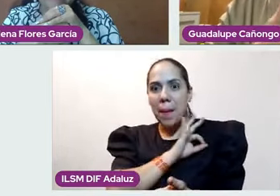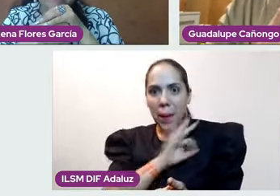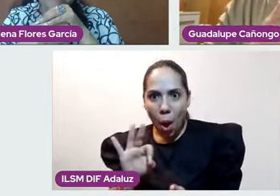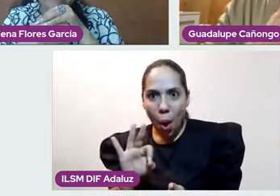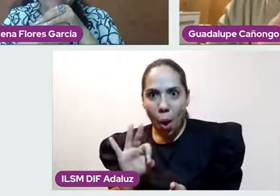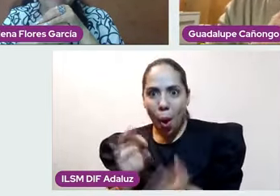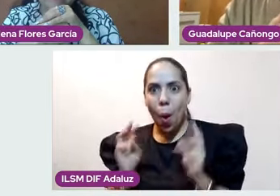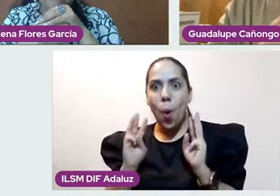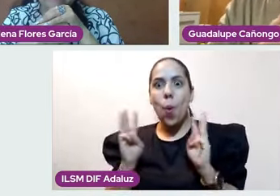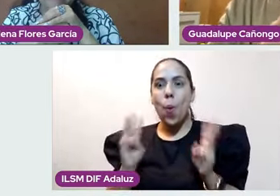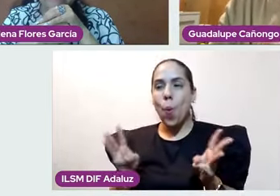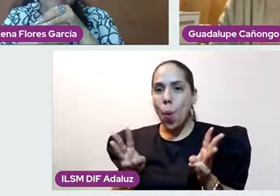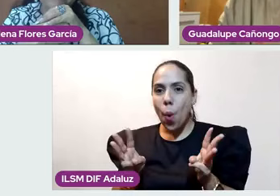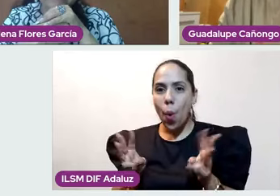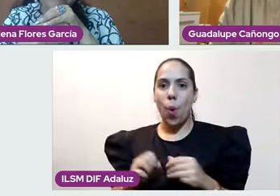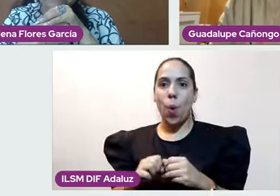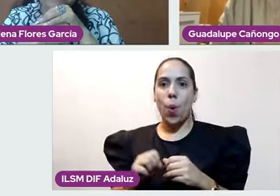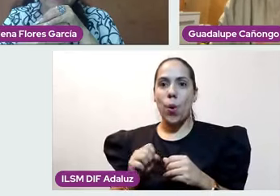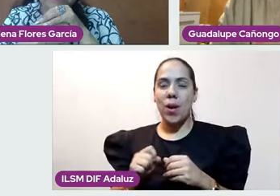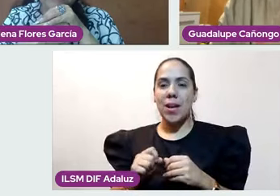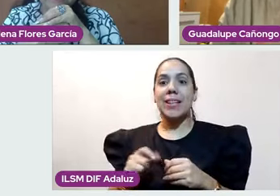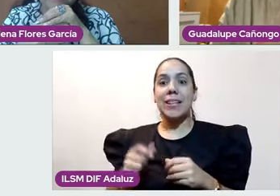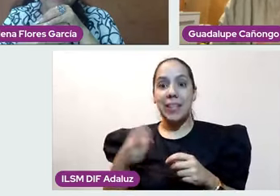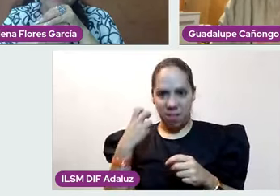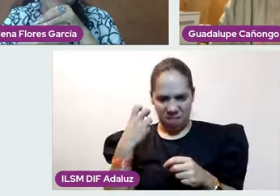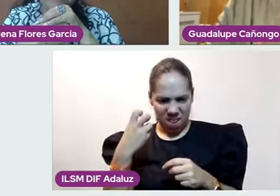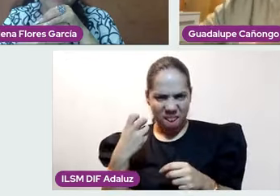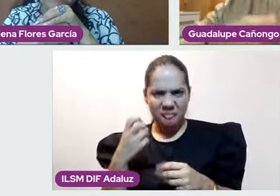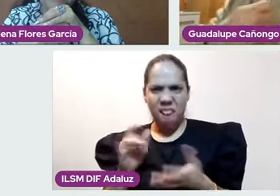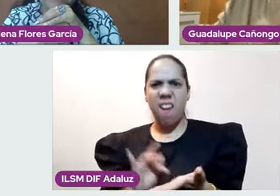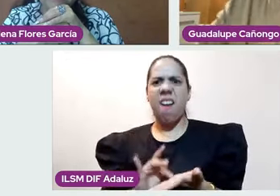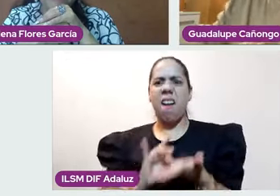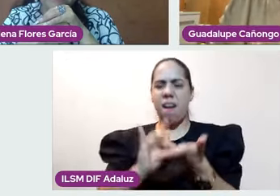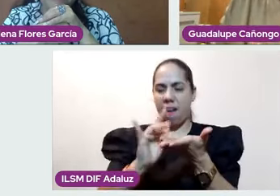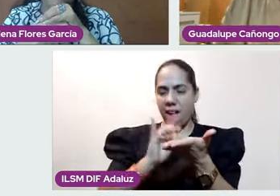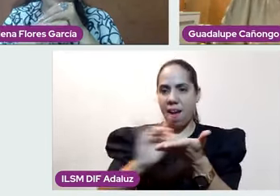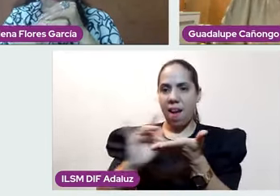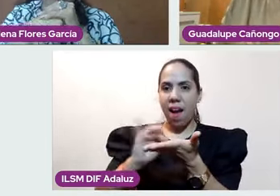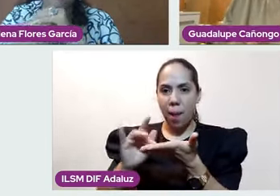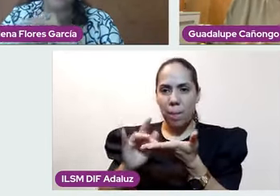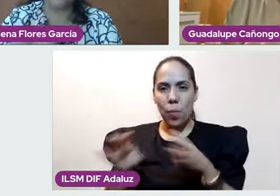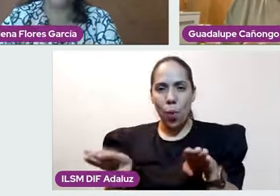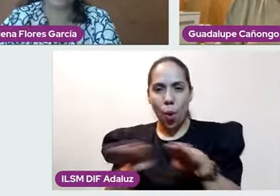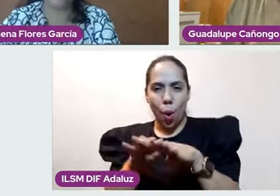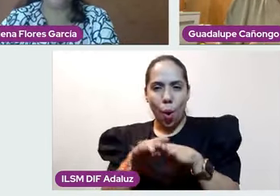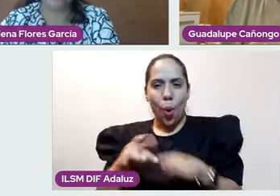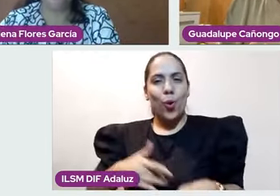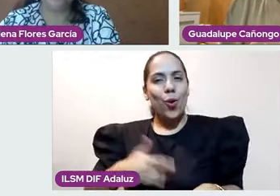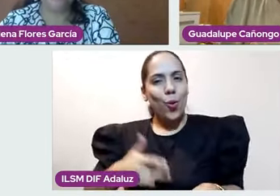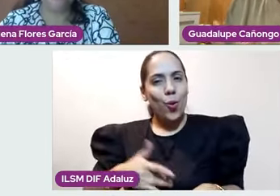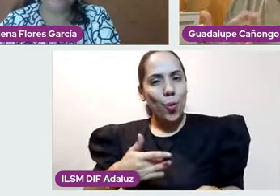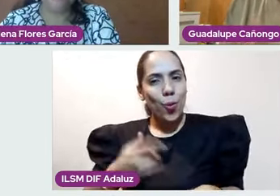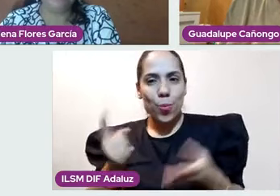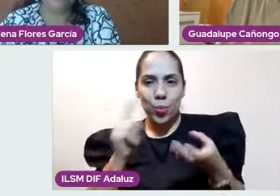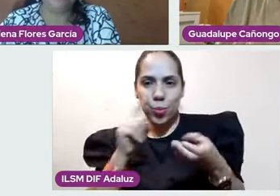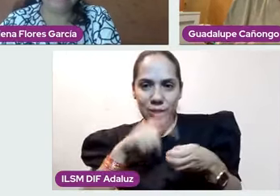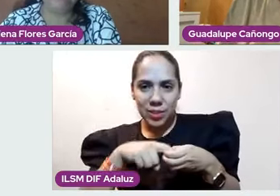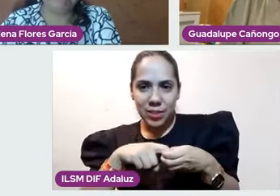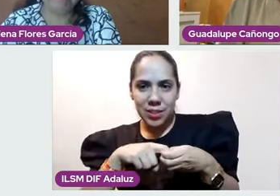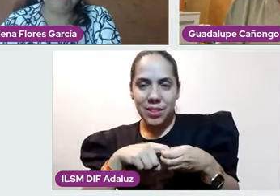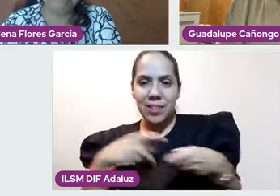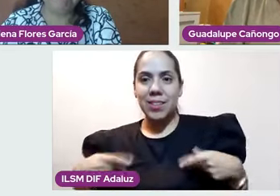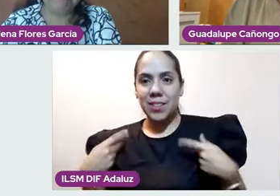eso va apoyando en una cuestión de autoestima, nos va refrendando que somos capaces, que